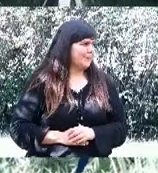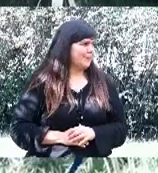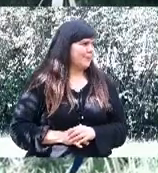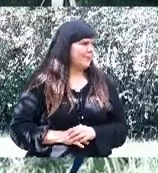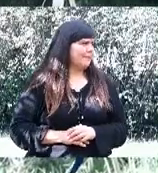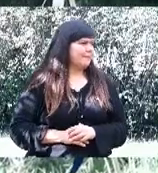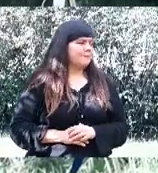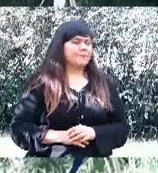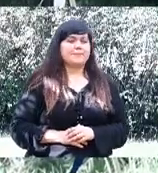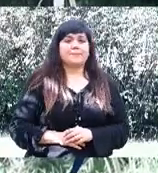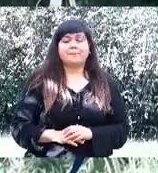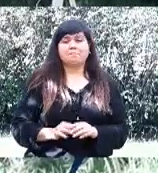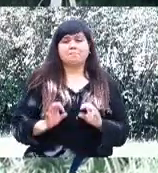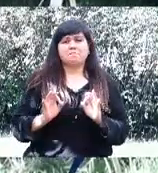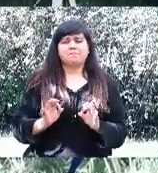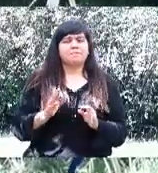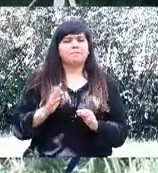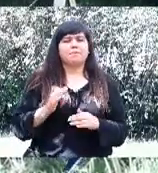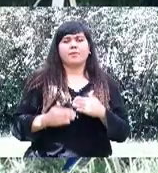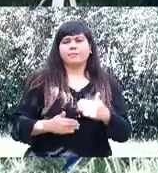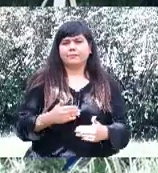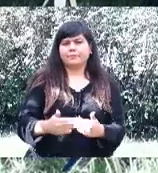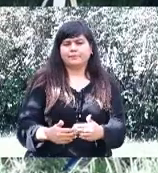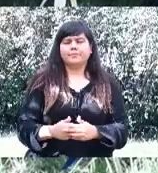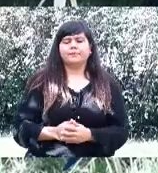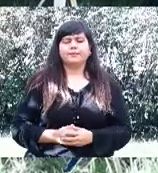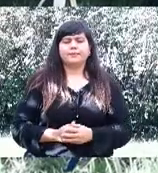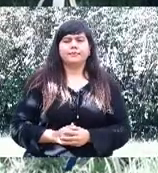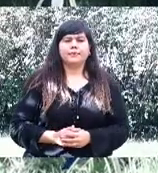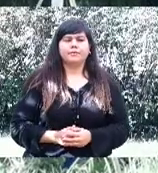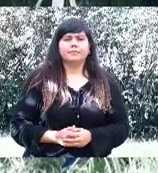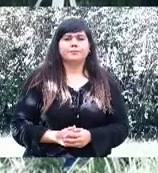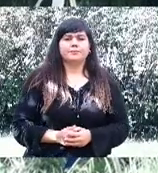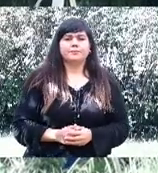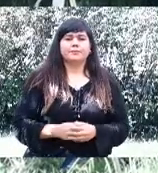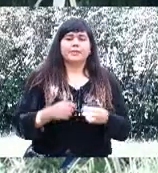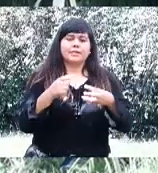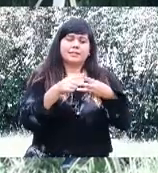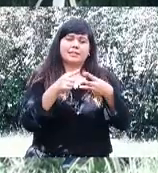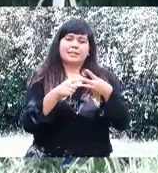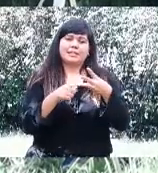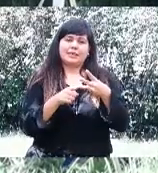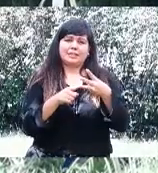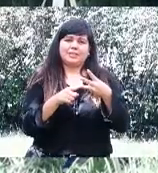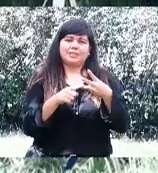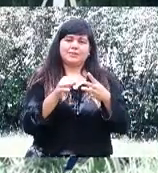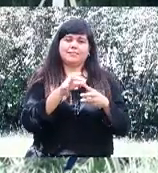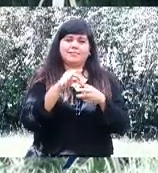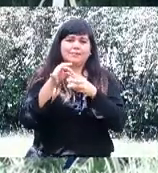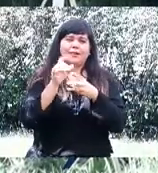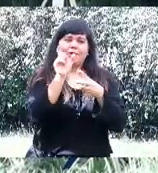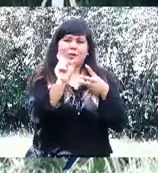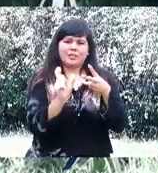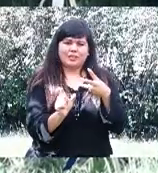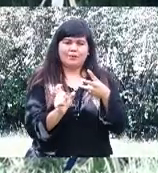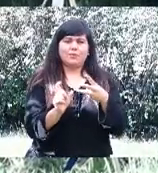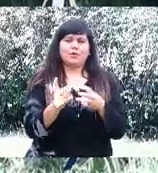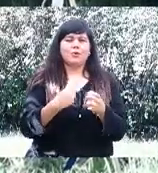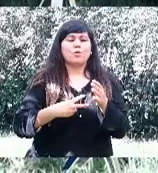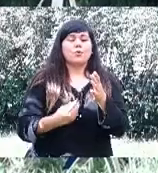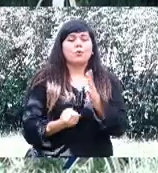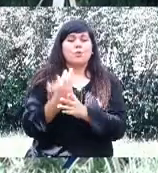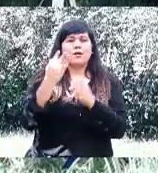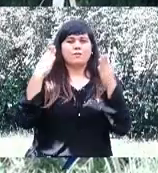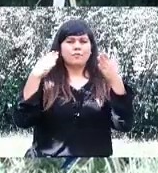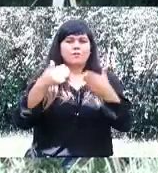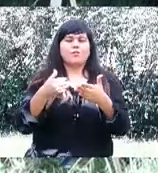Claridad bien continuamos entonces eh los tres Pilares conceptuales que sostienen este nuevo enfoque